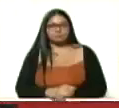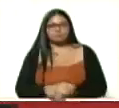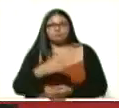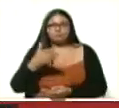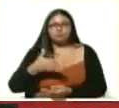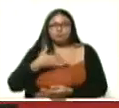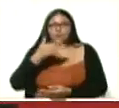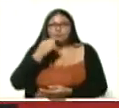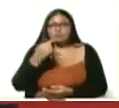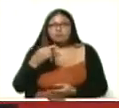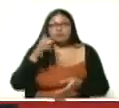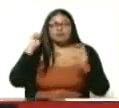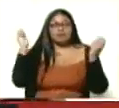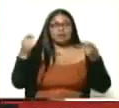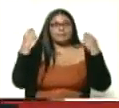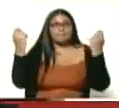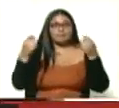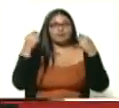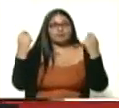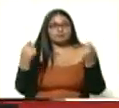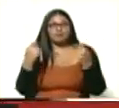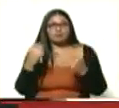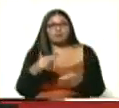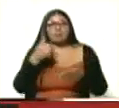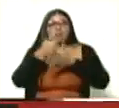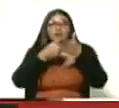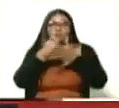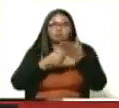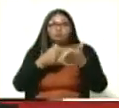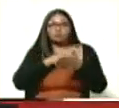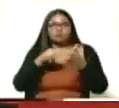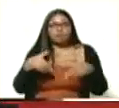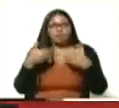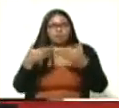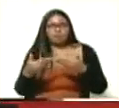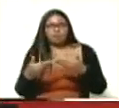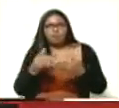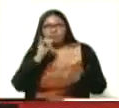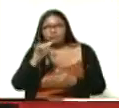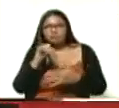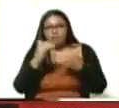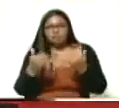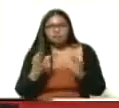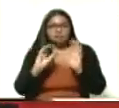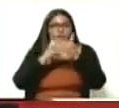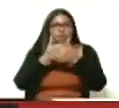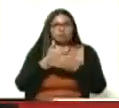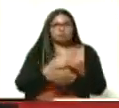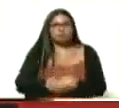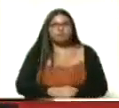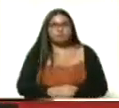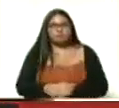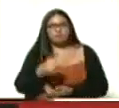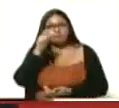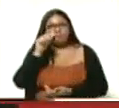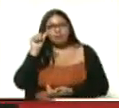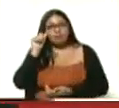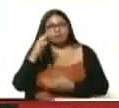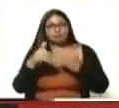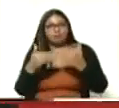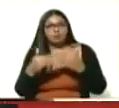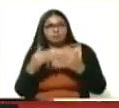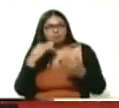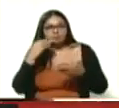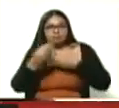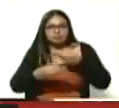la campaña y la lucha que se ha dado por denunciar el secuestro de Alex Saab y en pro de la liberación ha